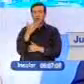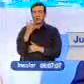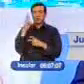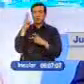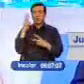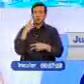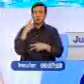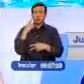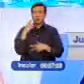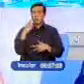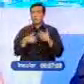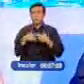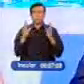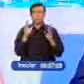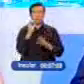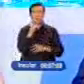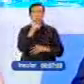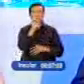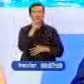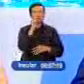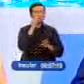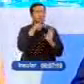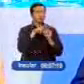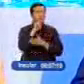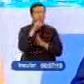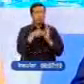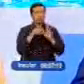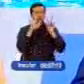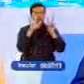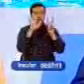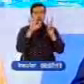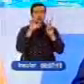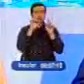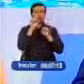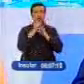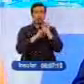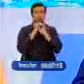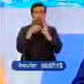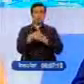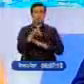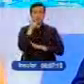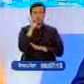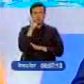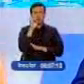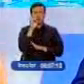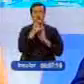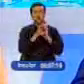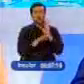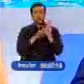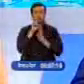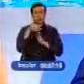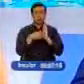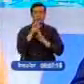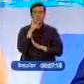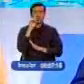polémico. La OEA acá en las elecciones del 2007, en la consulta del 2008, en el constituyente del 2008,